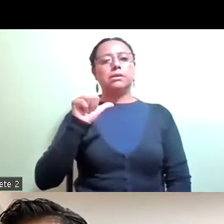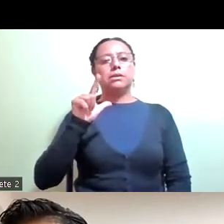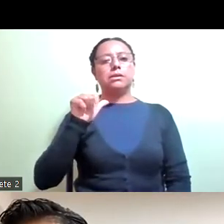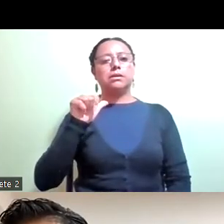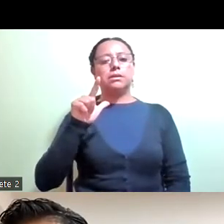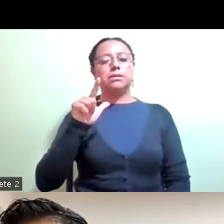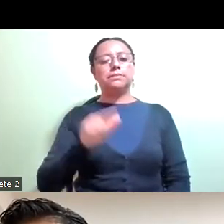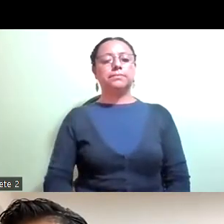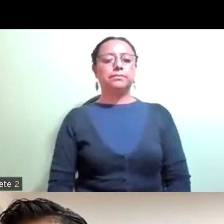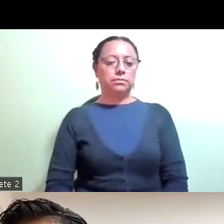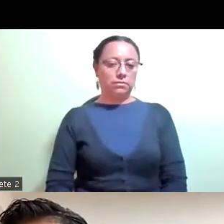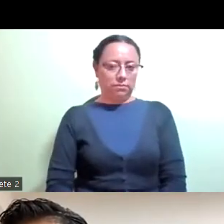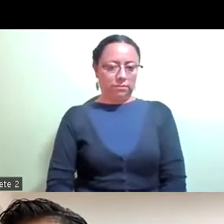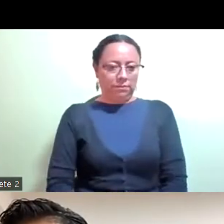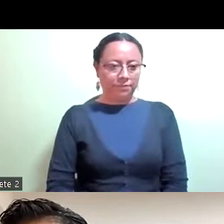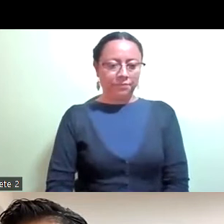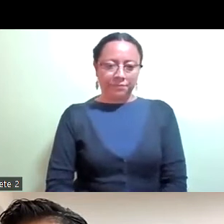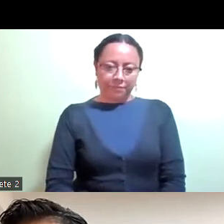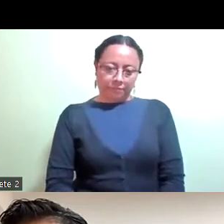Diputada Yuridia Ayala Zúñiga.